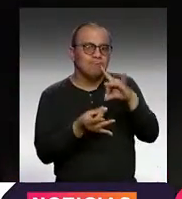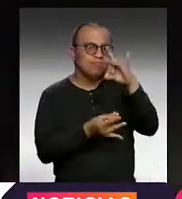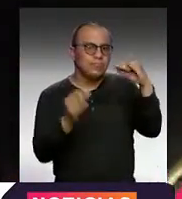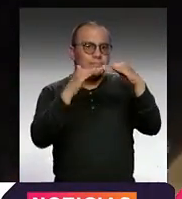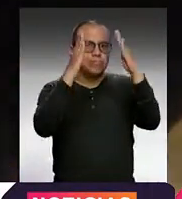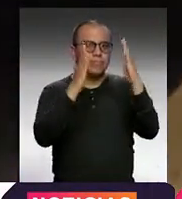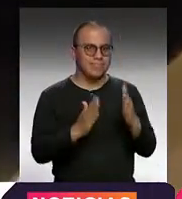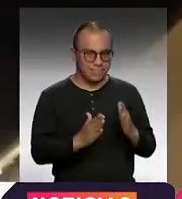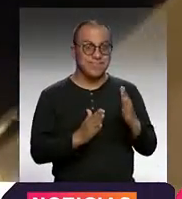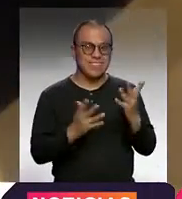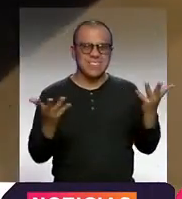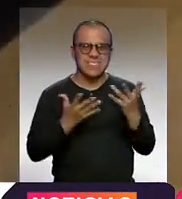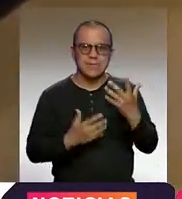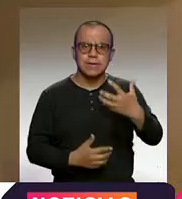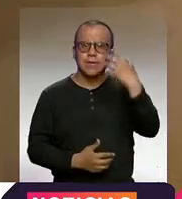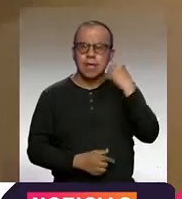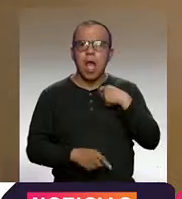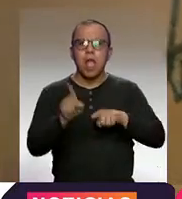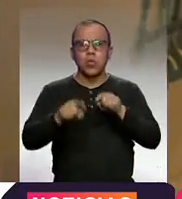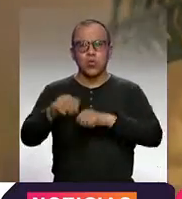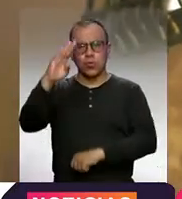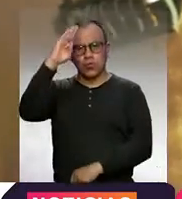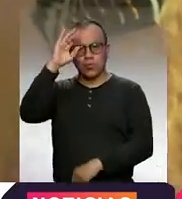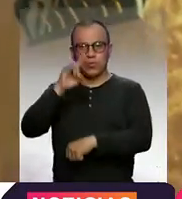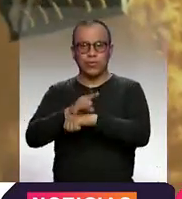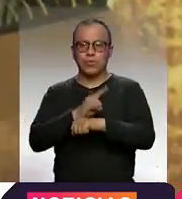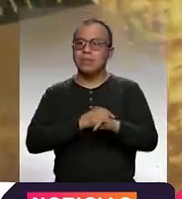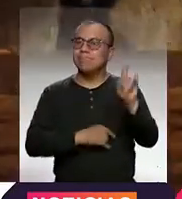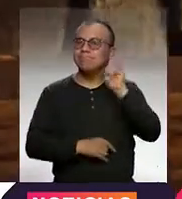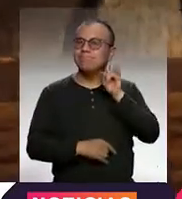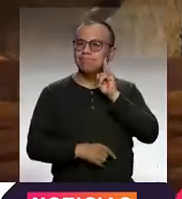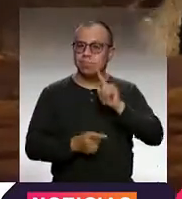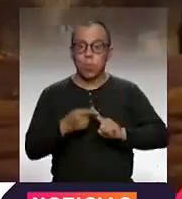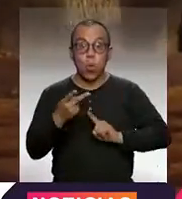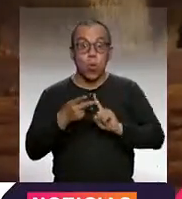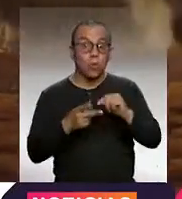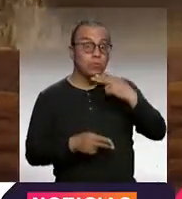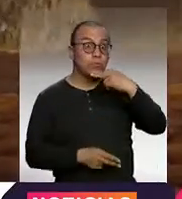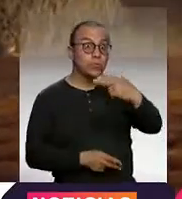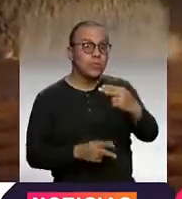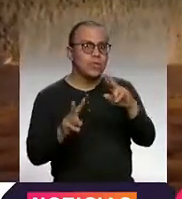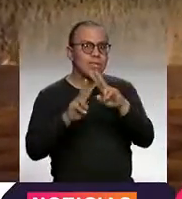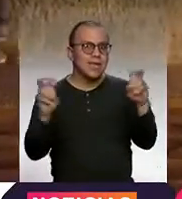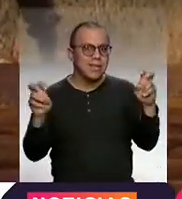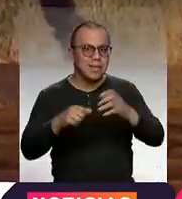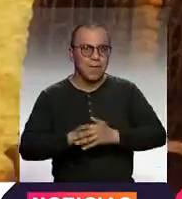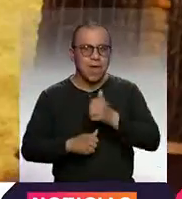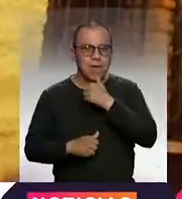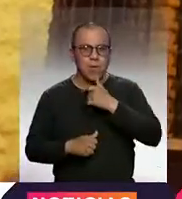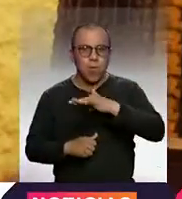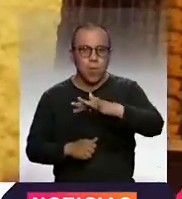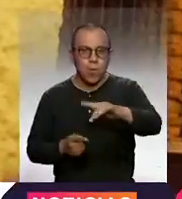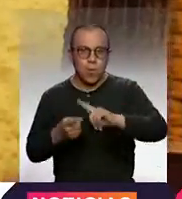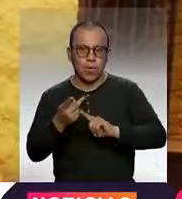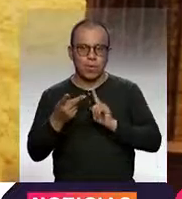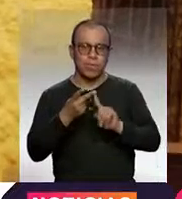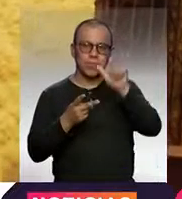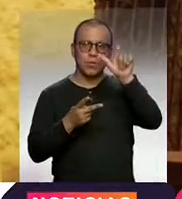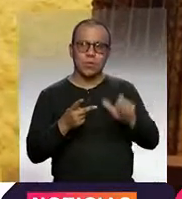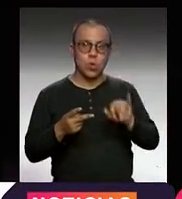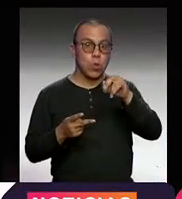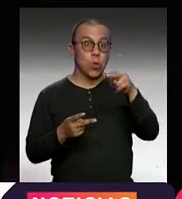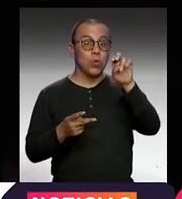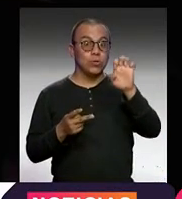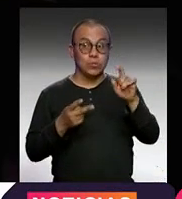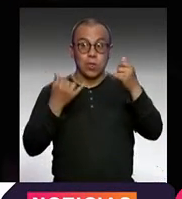Casaca Verde, a quien todavía los celadores de fuga escuchan en la noche, o los cuentos sobre el espeluco de las aguas, el espectro de José Raimundo